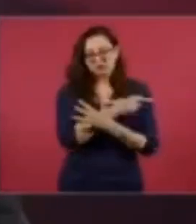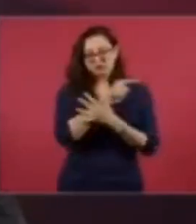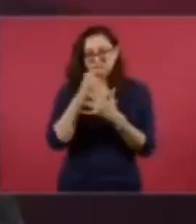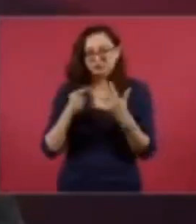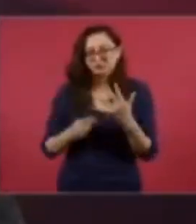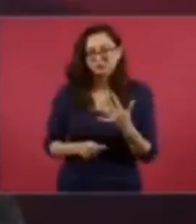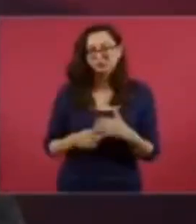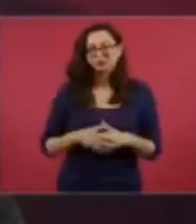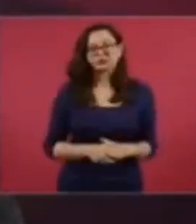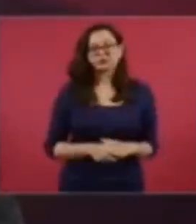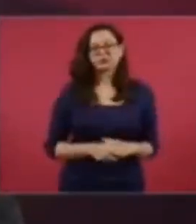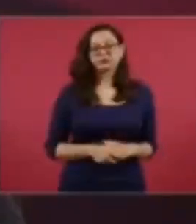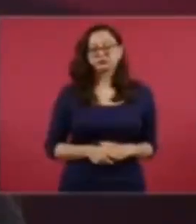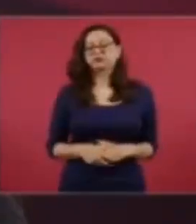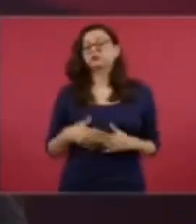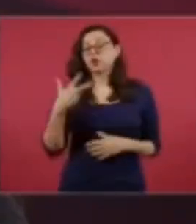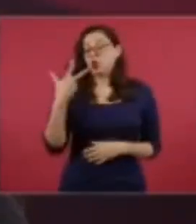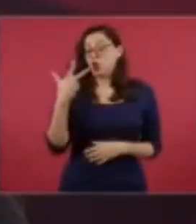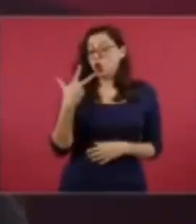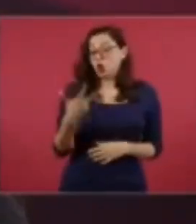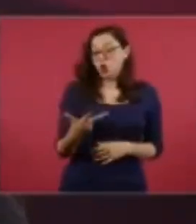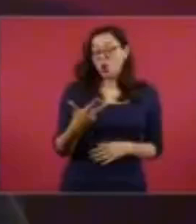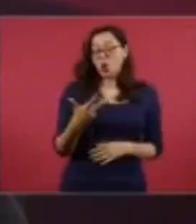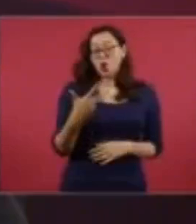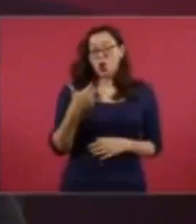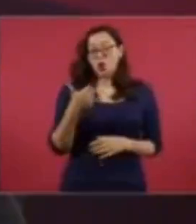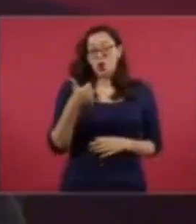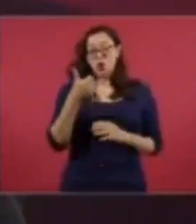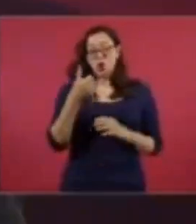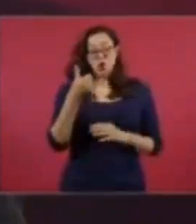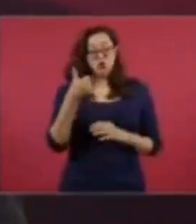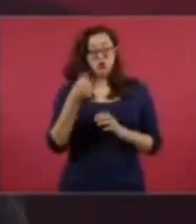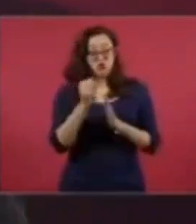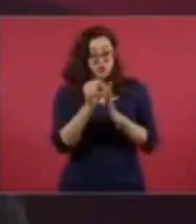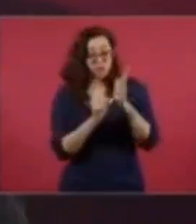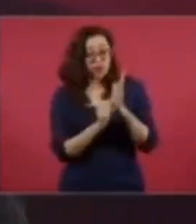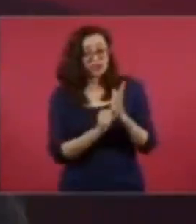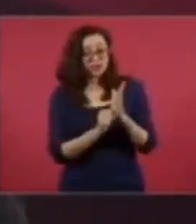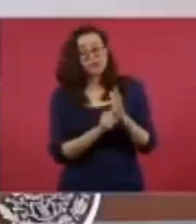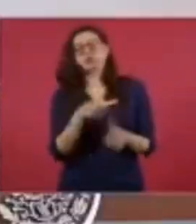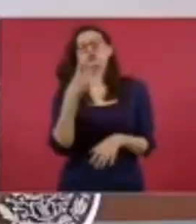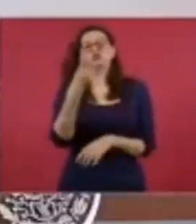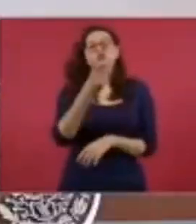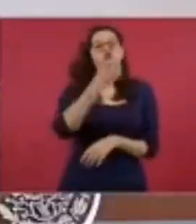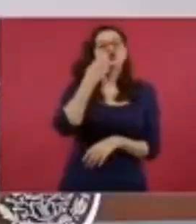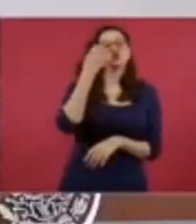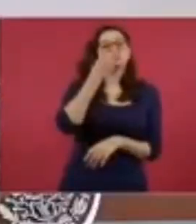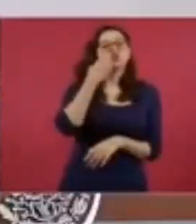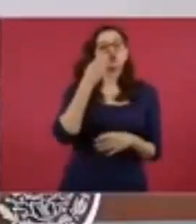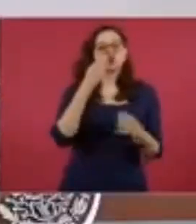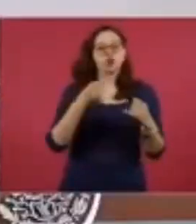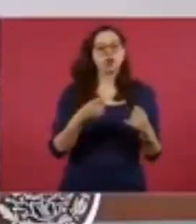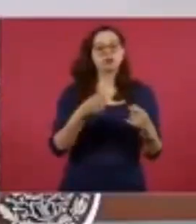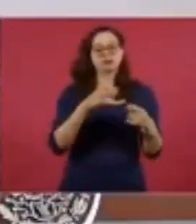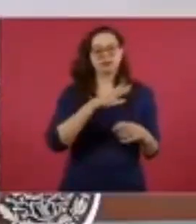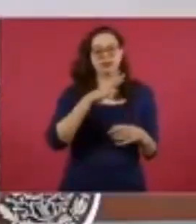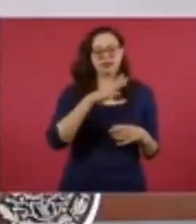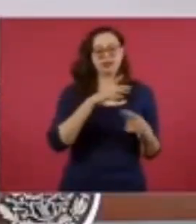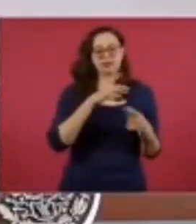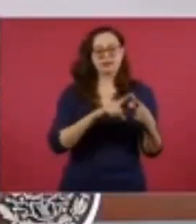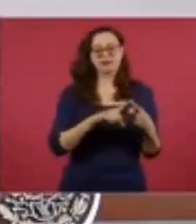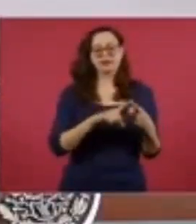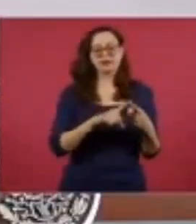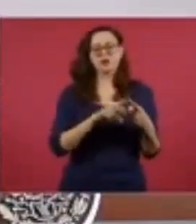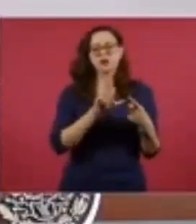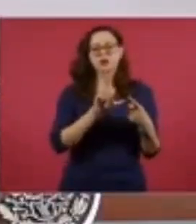carrera dura 8 semestres y se imparte en 2 de nuestras escuelas: la Unidad Profesional Interdisciplinaria de